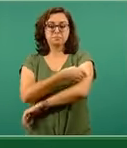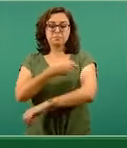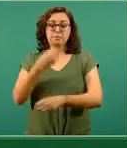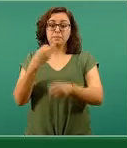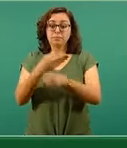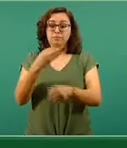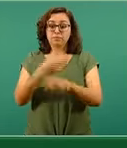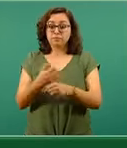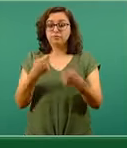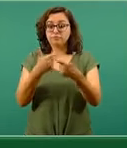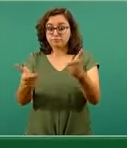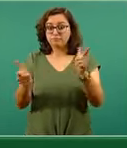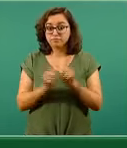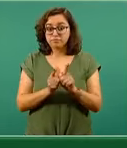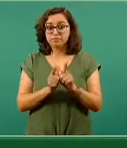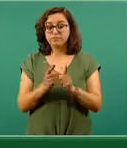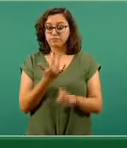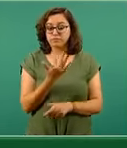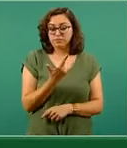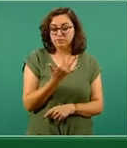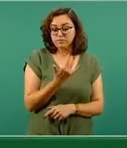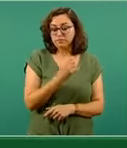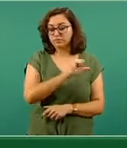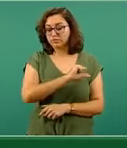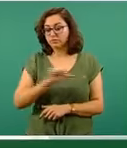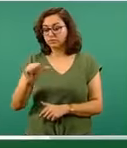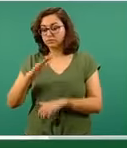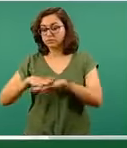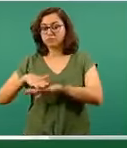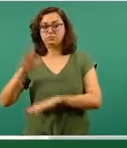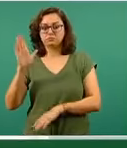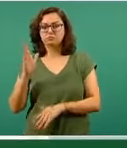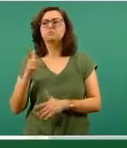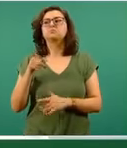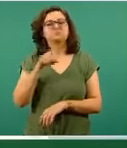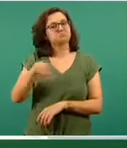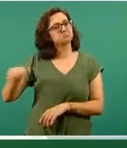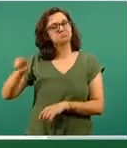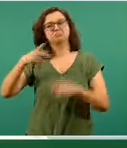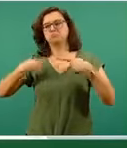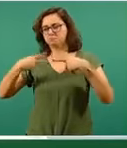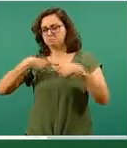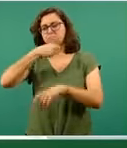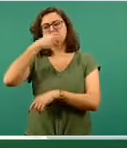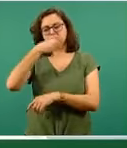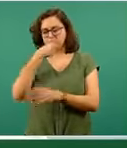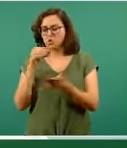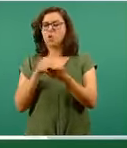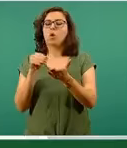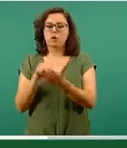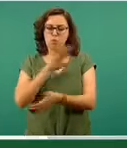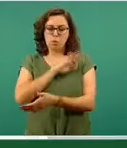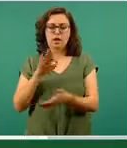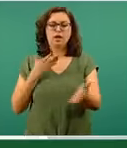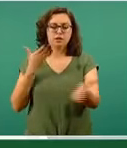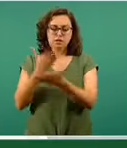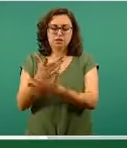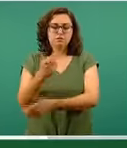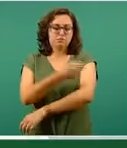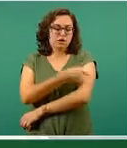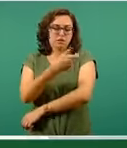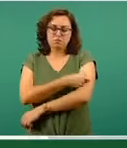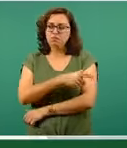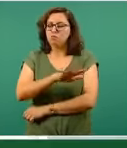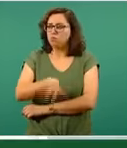estamos en estos grupos de 50 más, seguiremos insistiendo en buscar estas alternativas e identificando estos grupos, y si